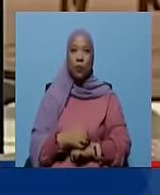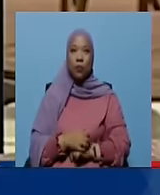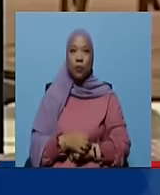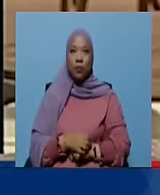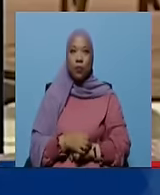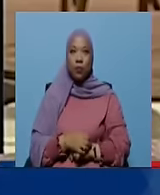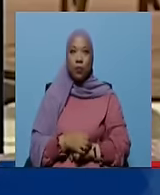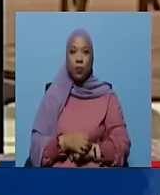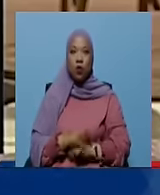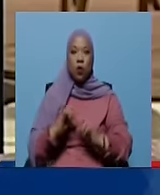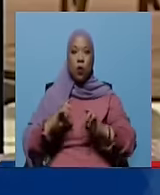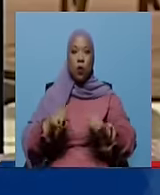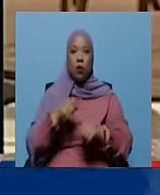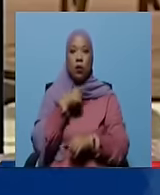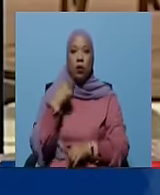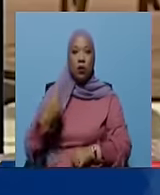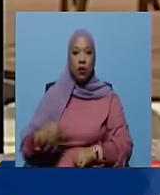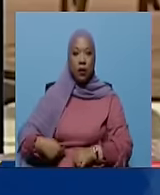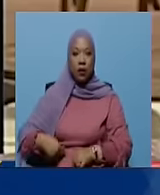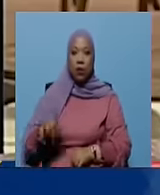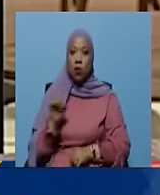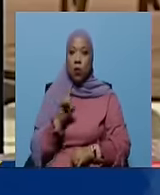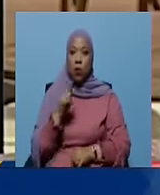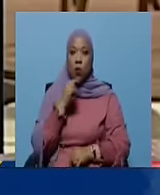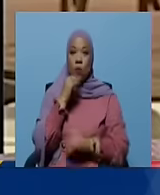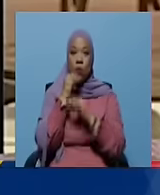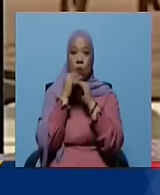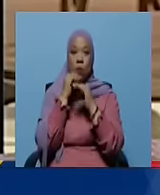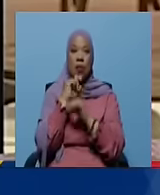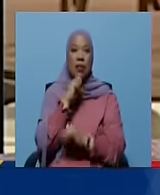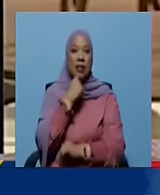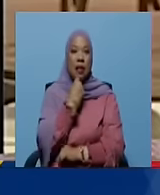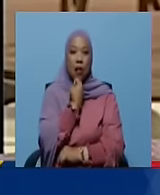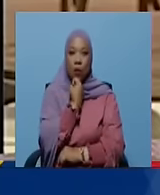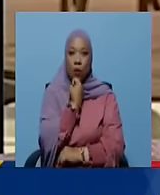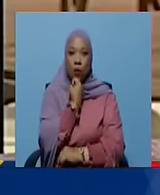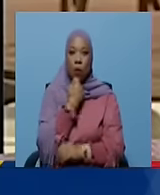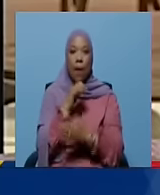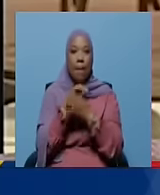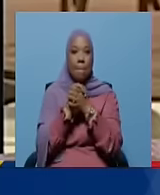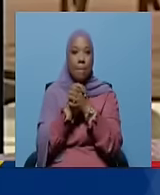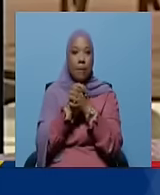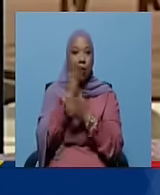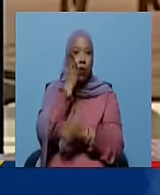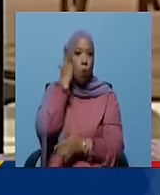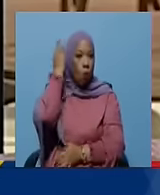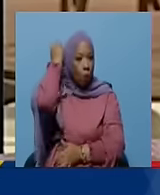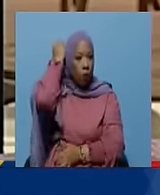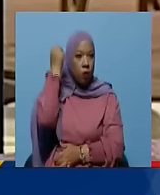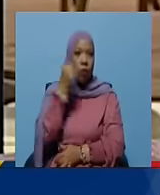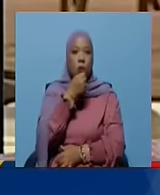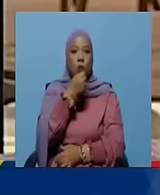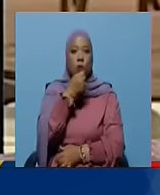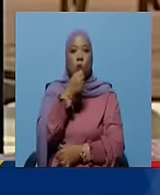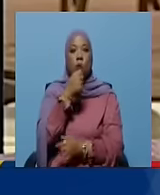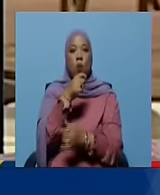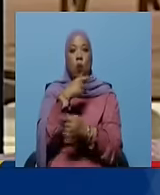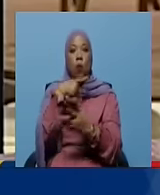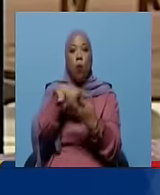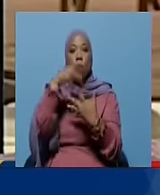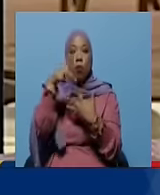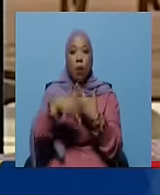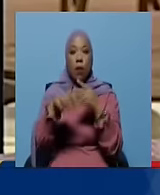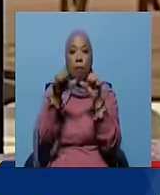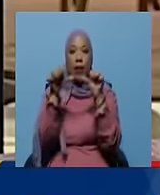Nos llegó de China. No le digan que nos llegó de China. Me lo trajo Ñañe. Un programa de inteligencia